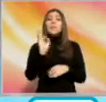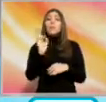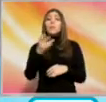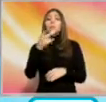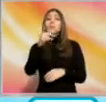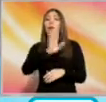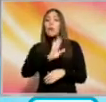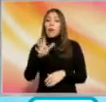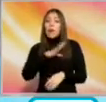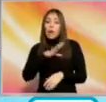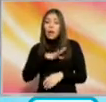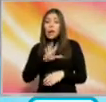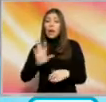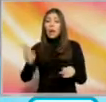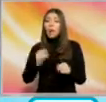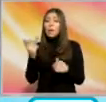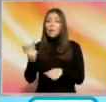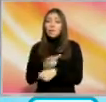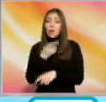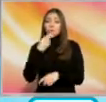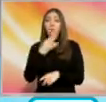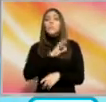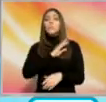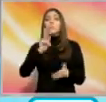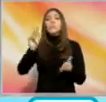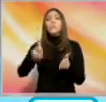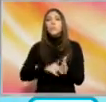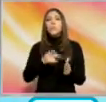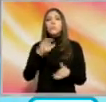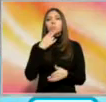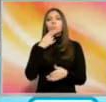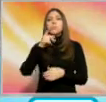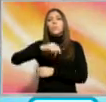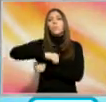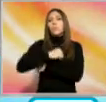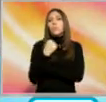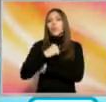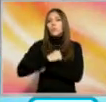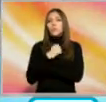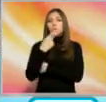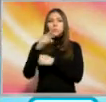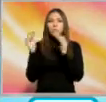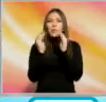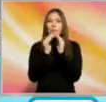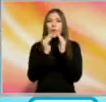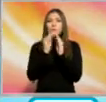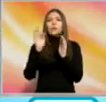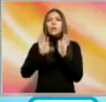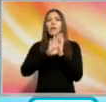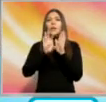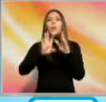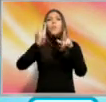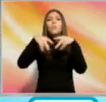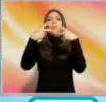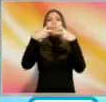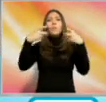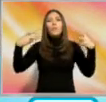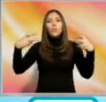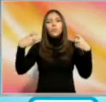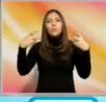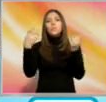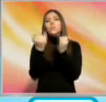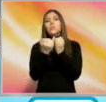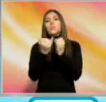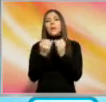Sí. ¿No? Entonces, digamos, guardar todo, lo que se Perfecto. pueda guardar, desde los moños, que al final también se usan mucho, Sí.